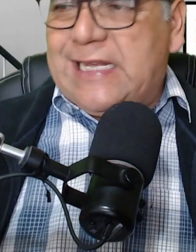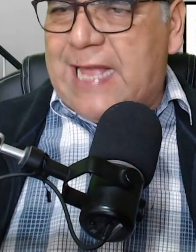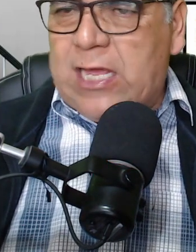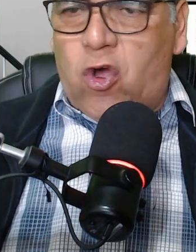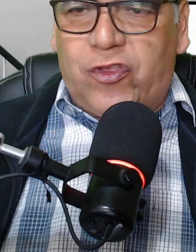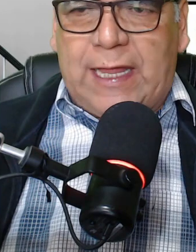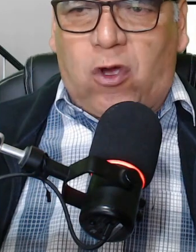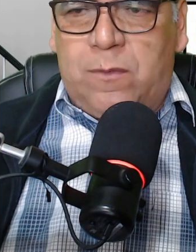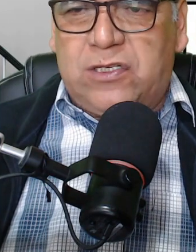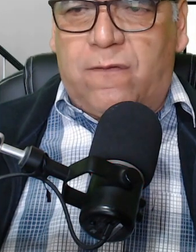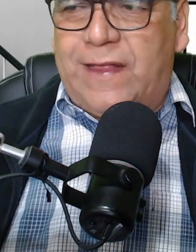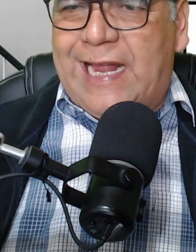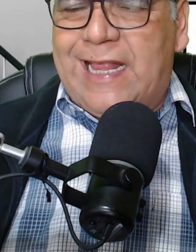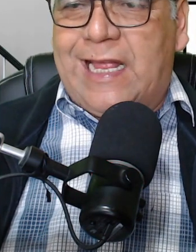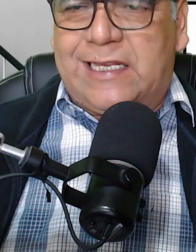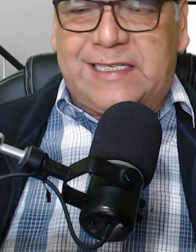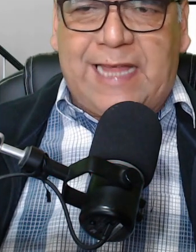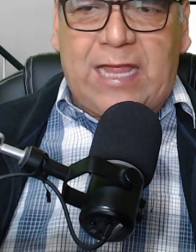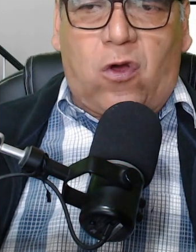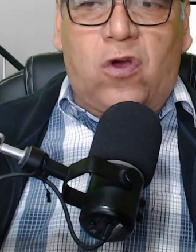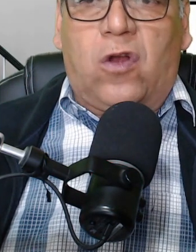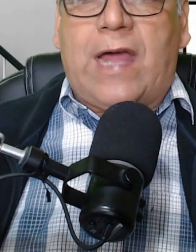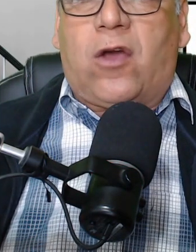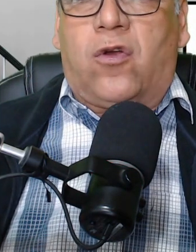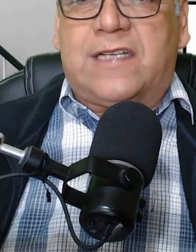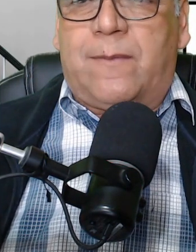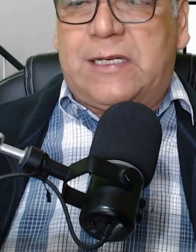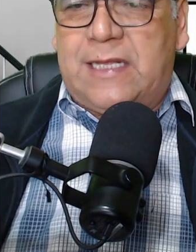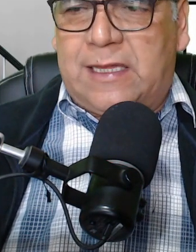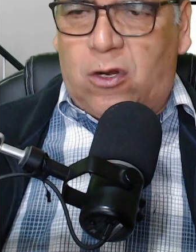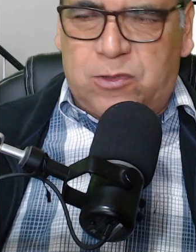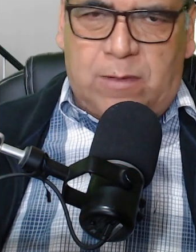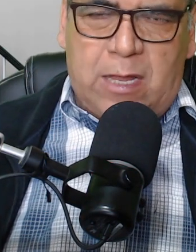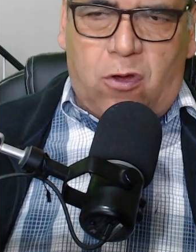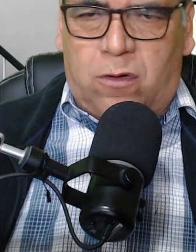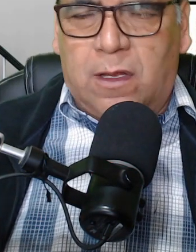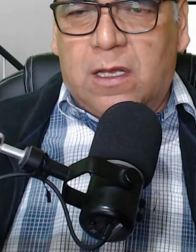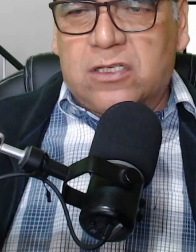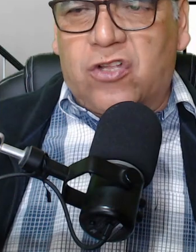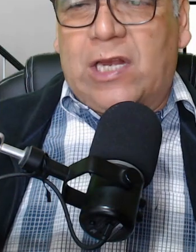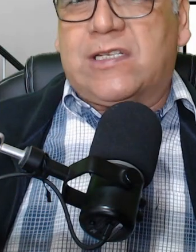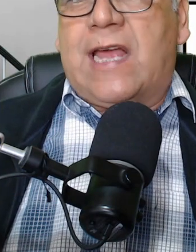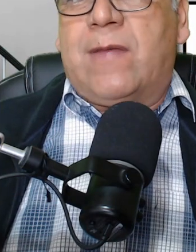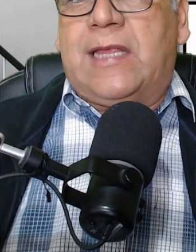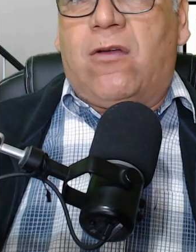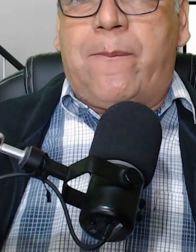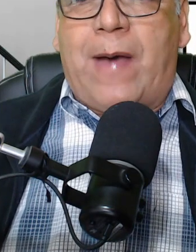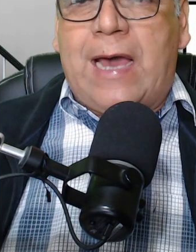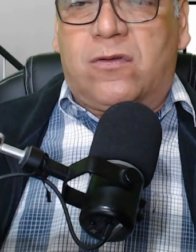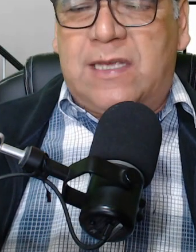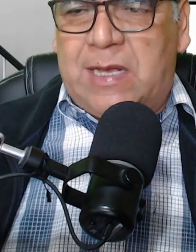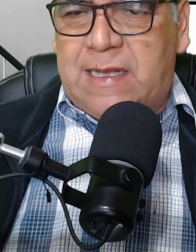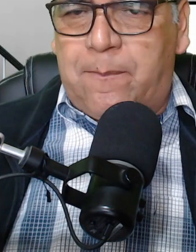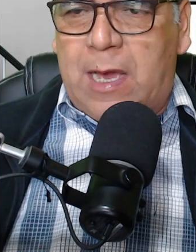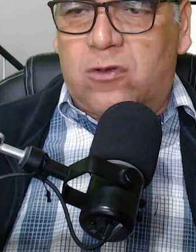empresa que está en contra de Comisión Federal de Electricidad. Hoy lo da a conocer el presidente López Obrador. Son de los que han metido